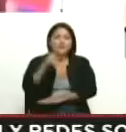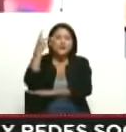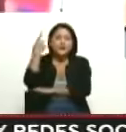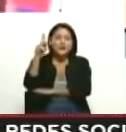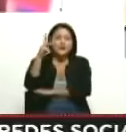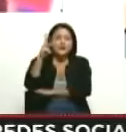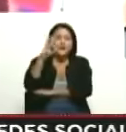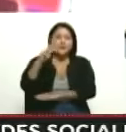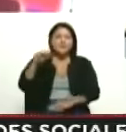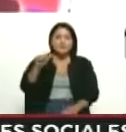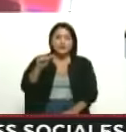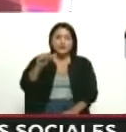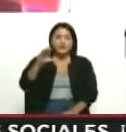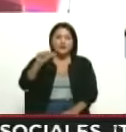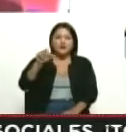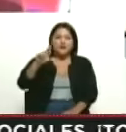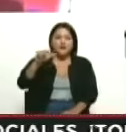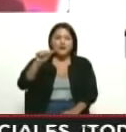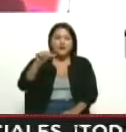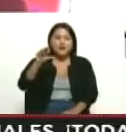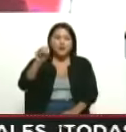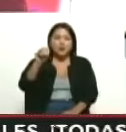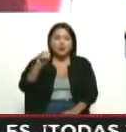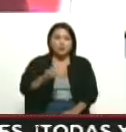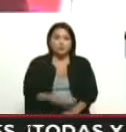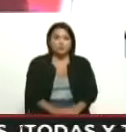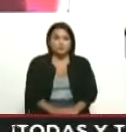Parroquia Macarao.